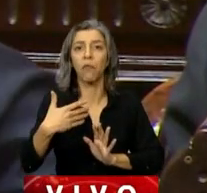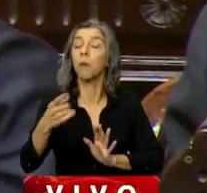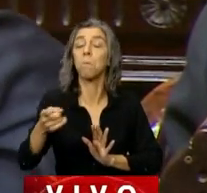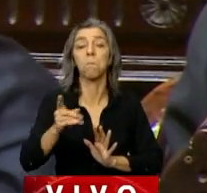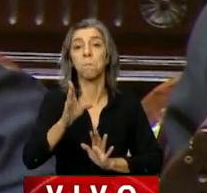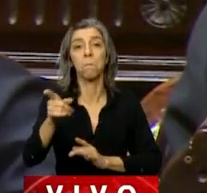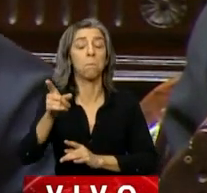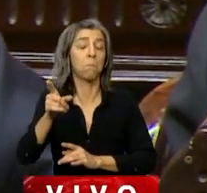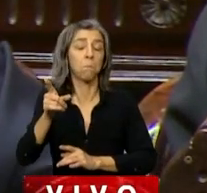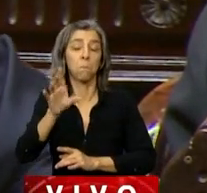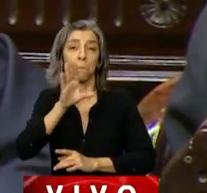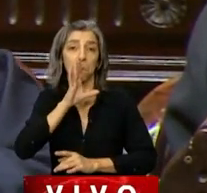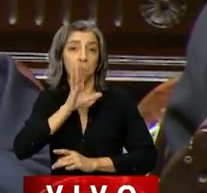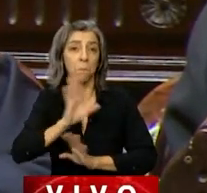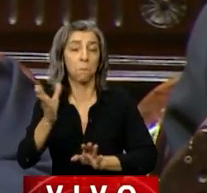¿Y qué pasó?